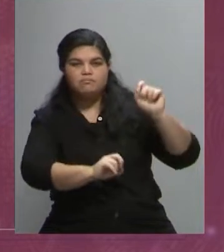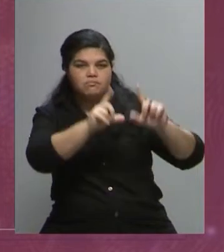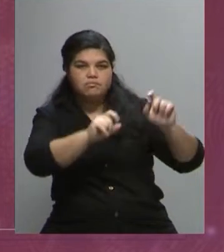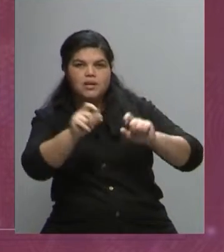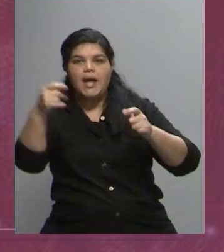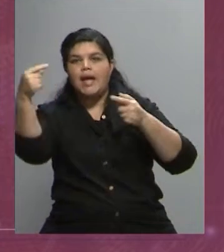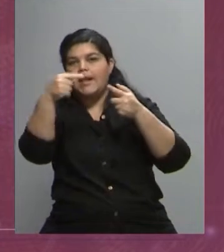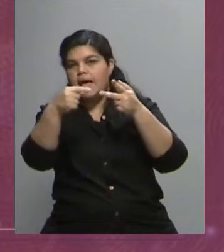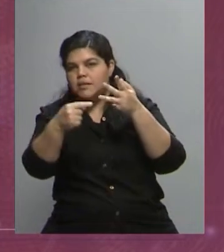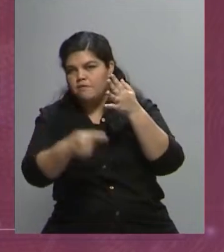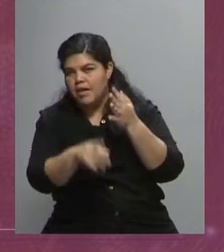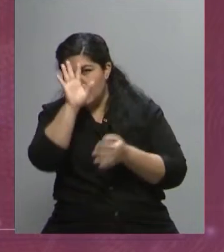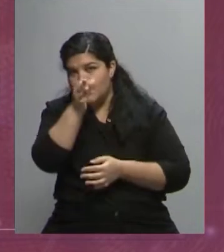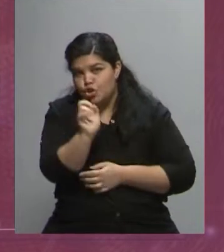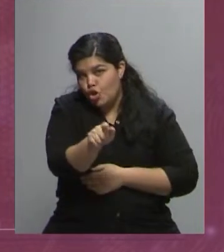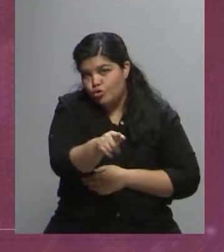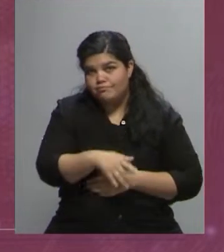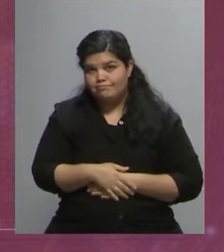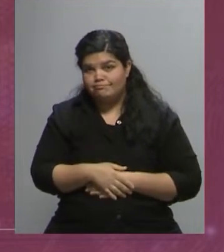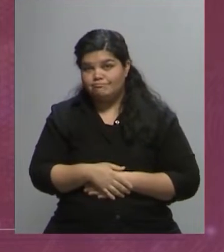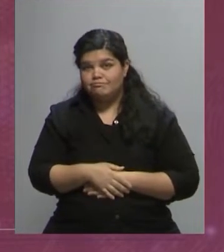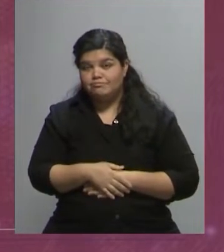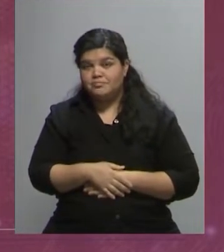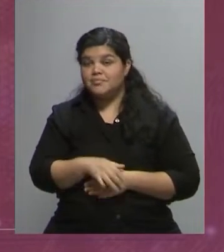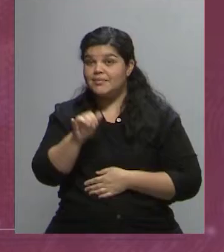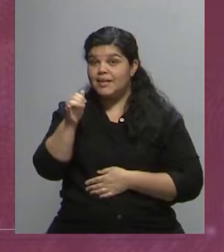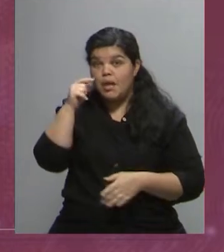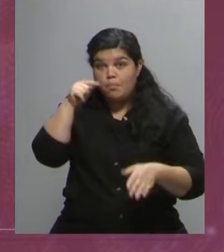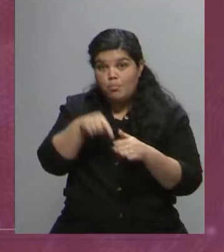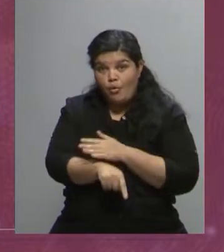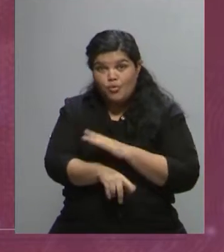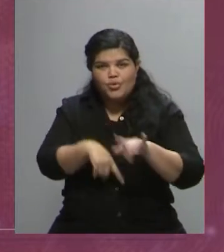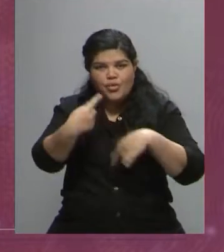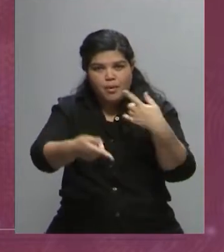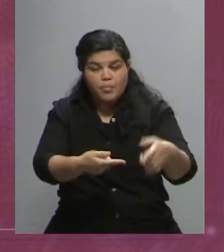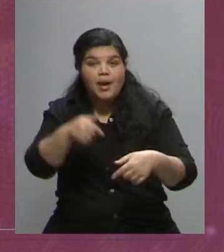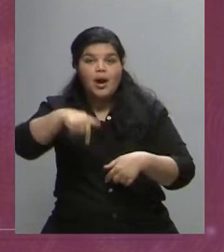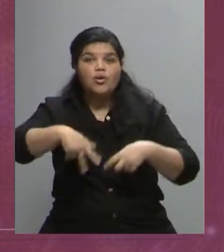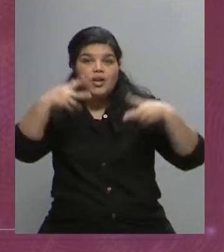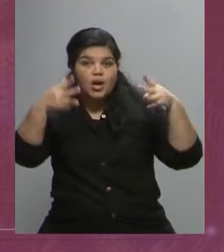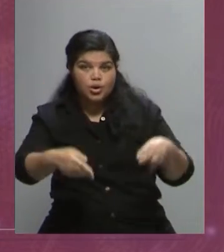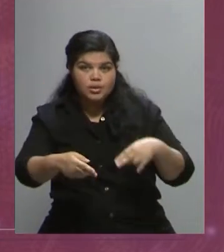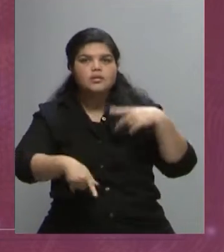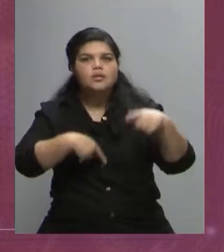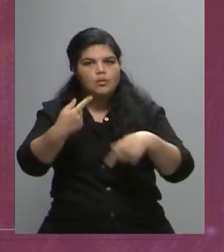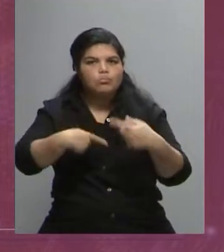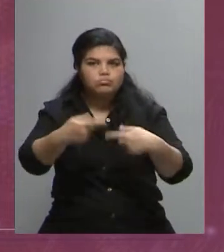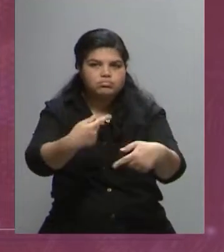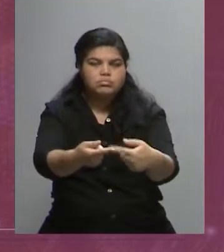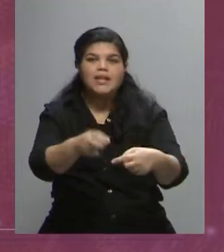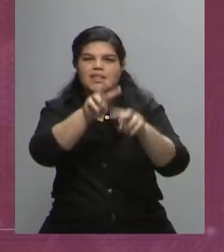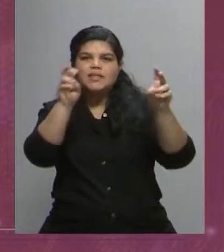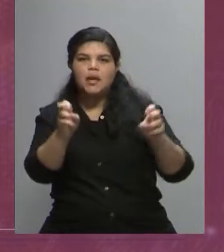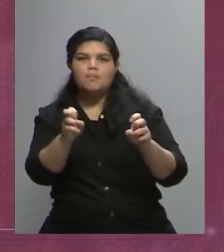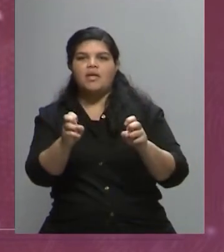plantea Walter. Sin duda. Así que bueno, vamos a seguir profundizándolo. Nos tenemos que ir a una pausa, pero enseguida vamos a hablar de eso y todo lo que significa Big Data,